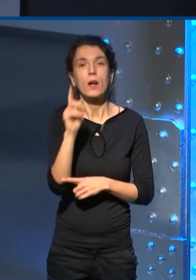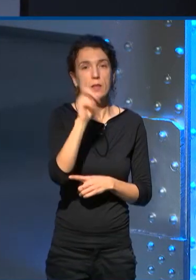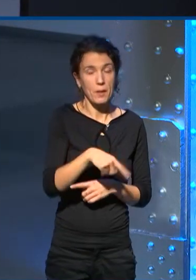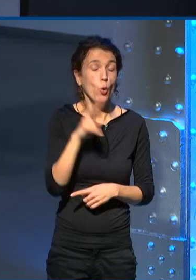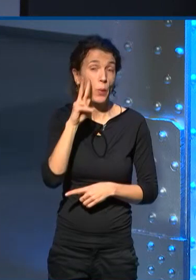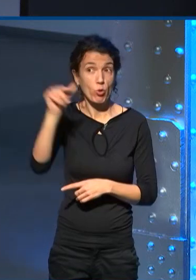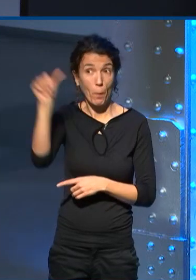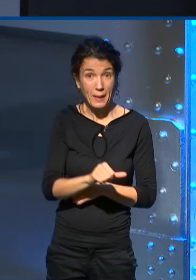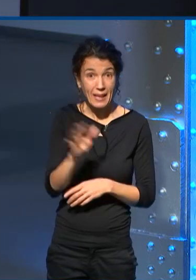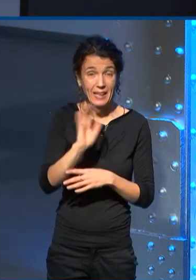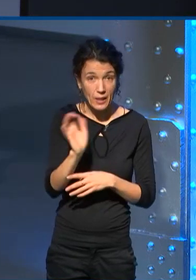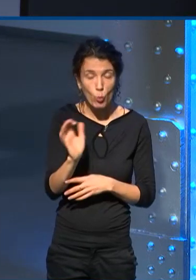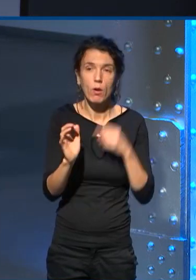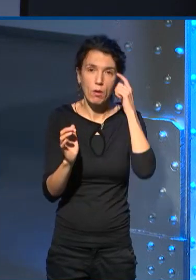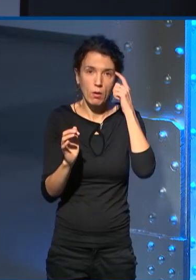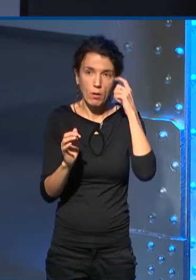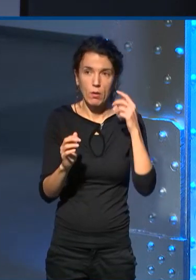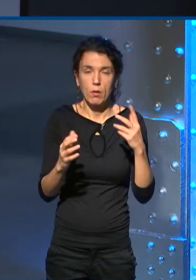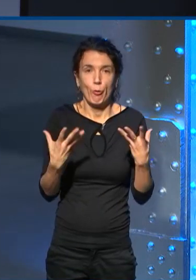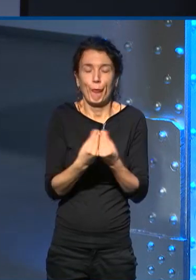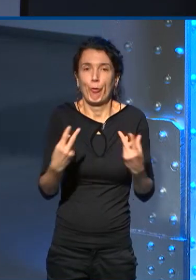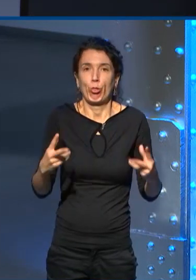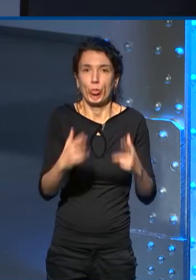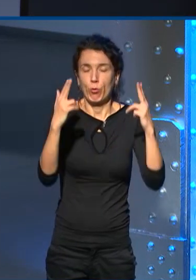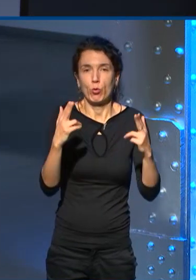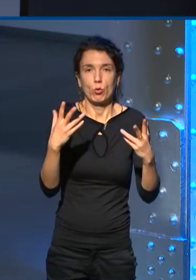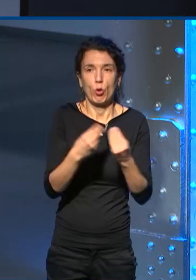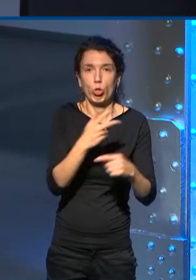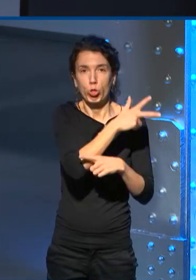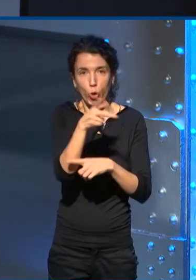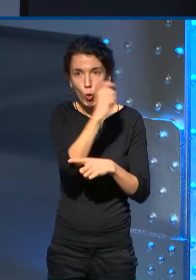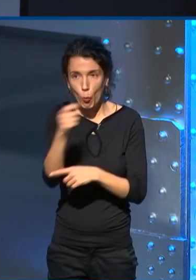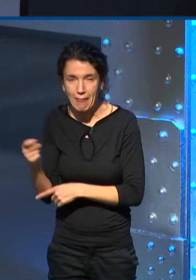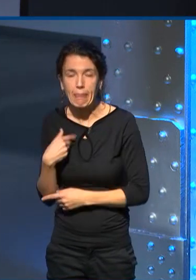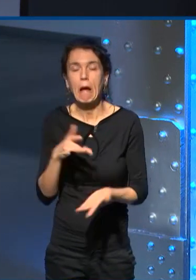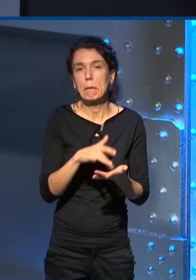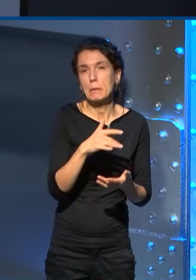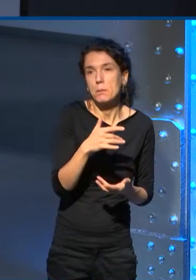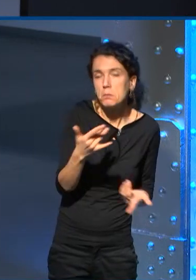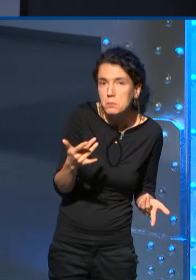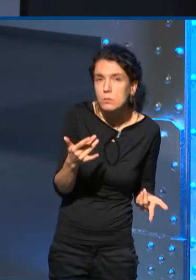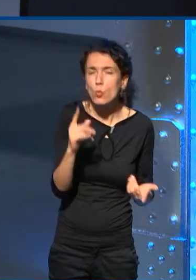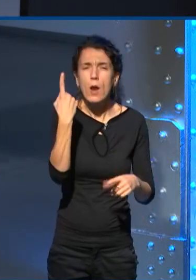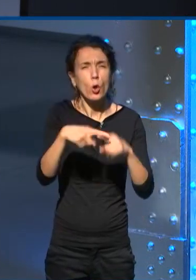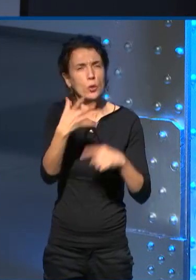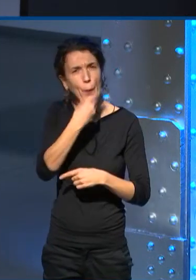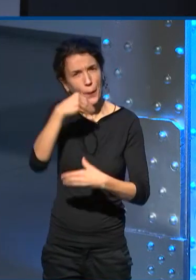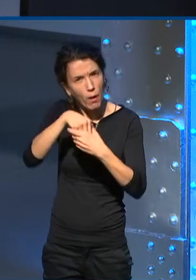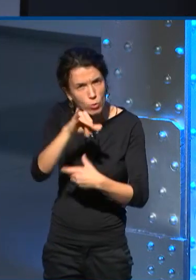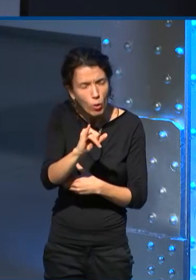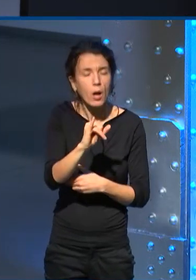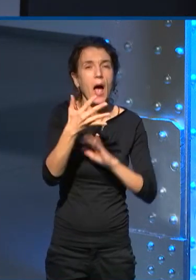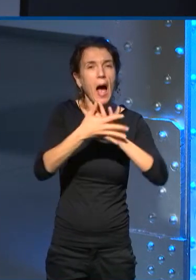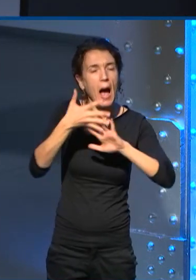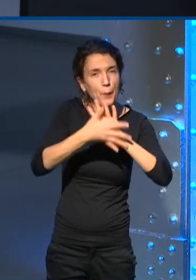viendo la película y le cortan con el documental. Entonces, si uno se salta los documentales, pues tiene su interés, pero hay una cosa muy bonita, que